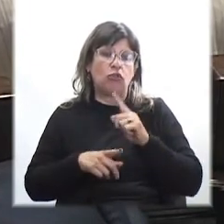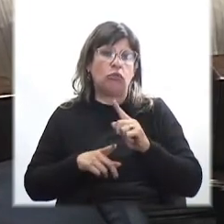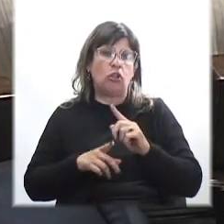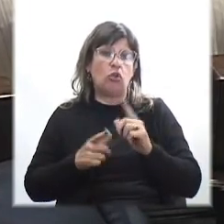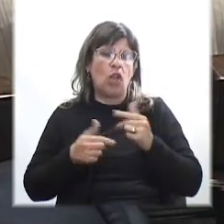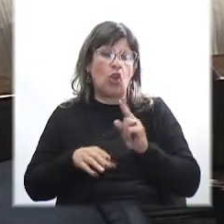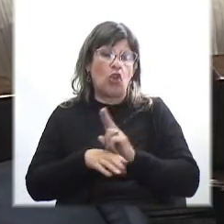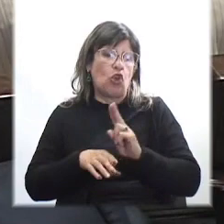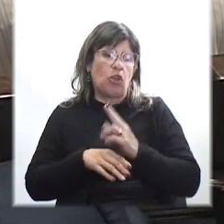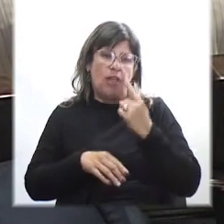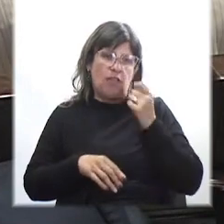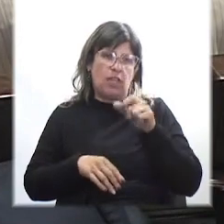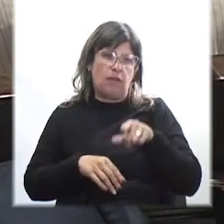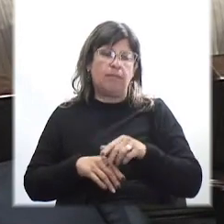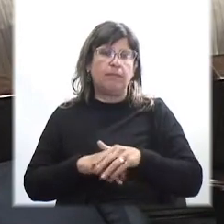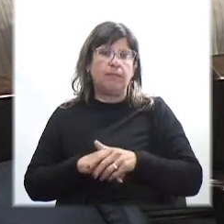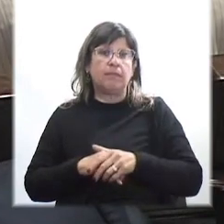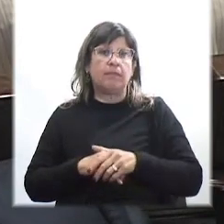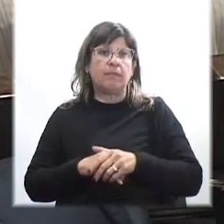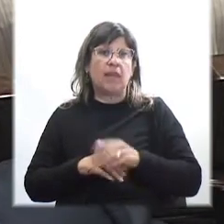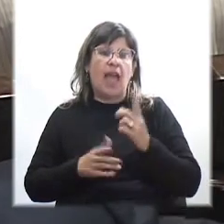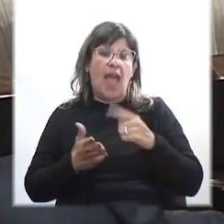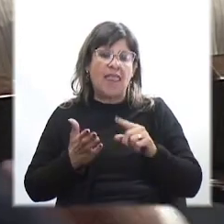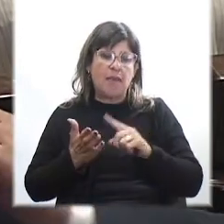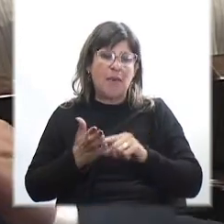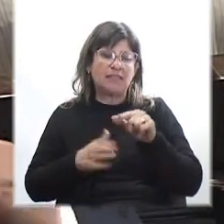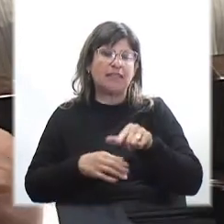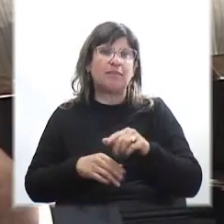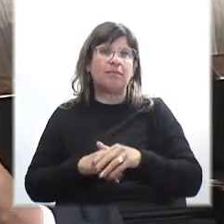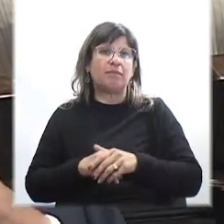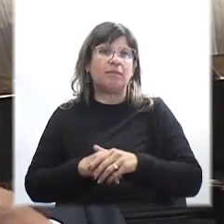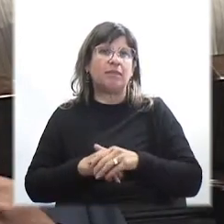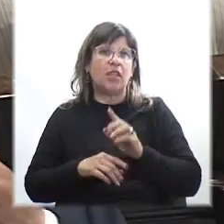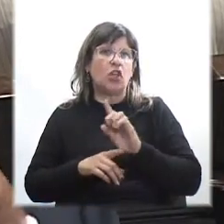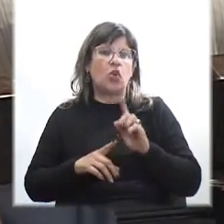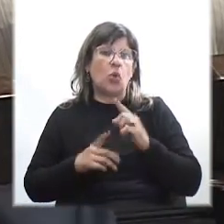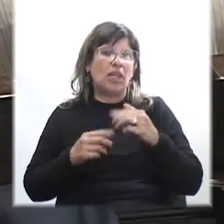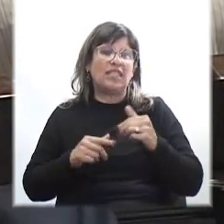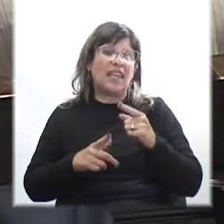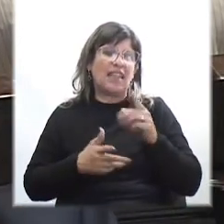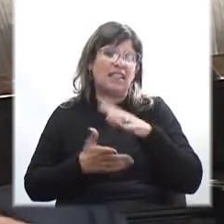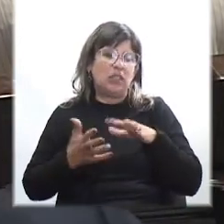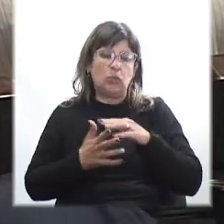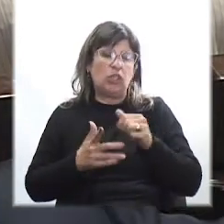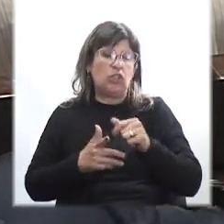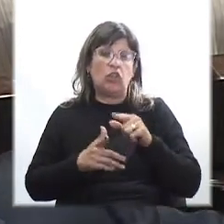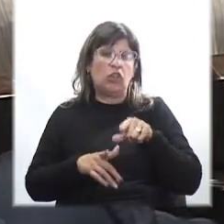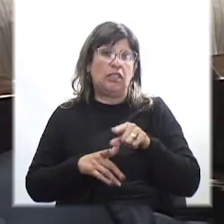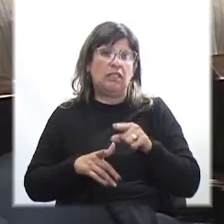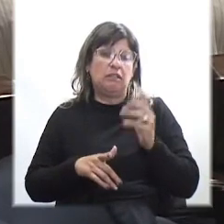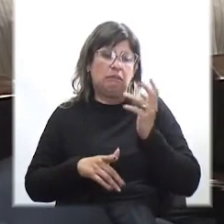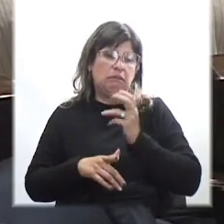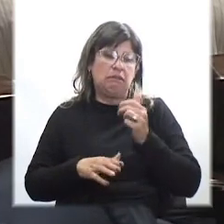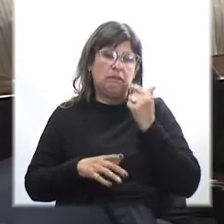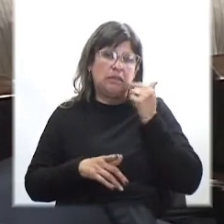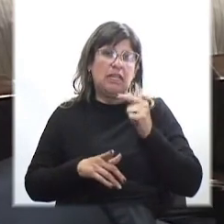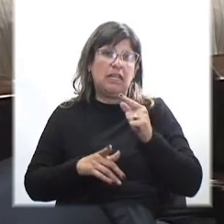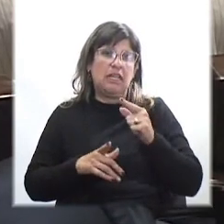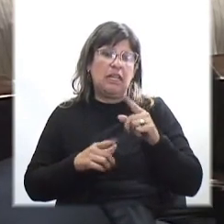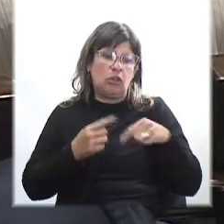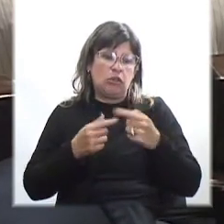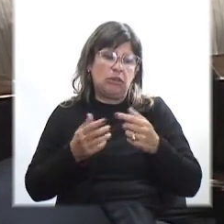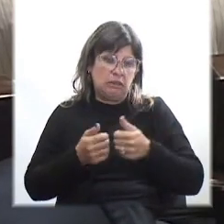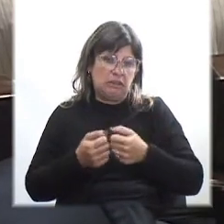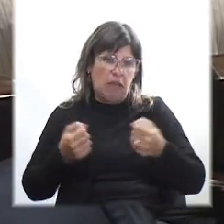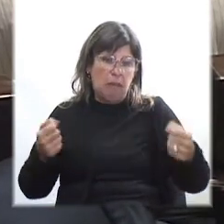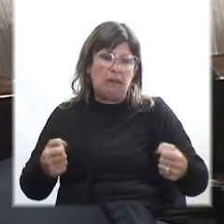eso. La eutanasia, además, señor presidente, nunca se queda en casos extremos. Enseguida se amplía, se